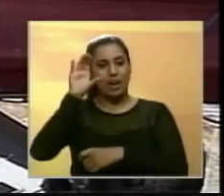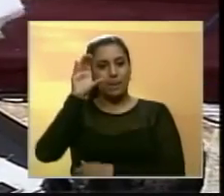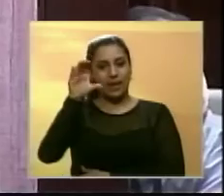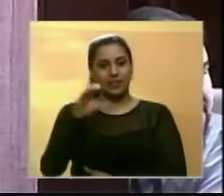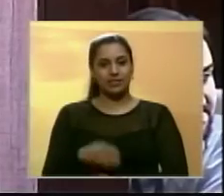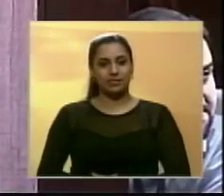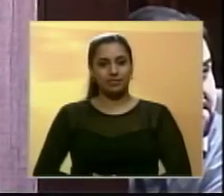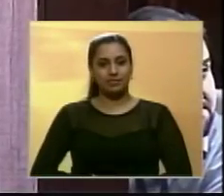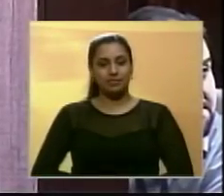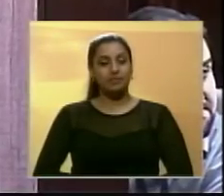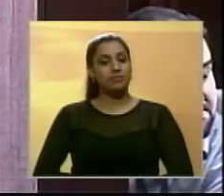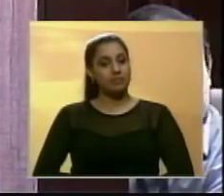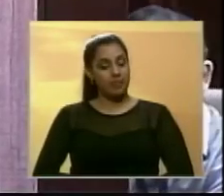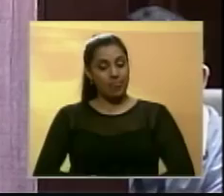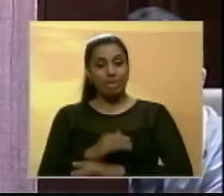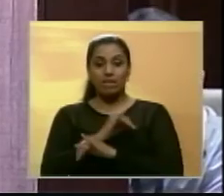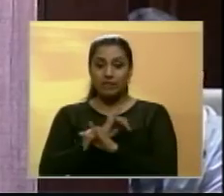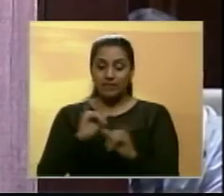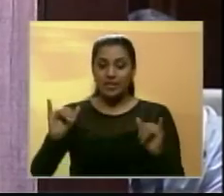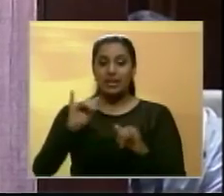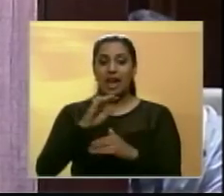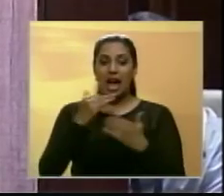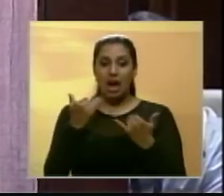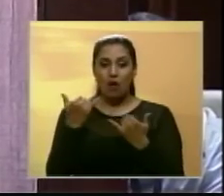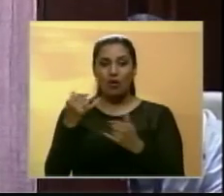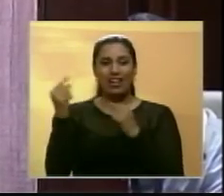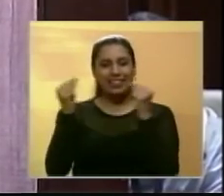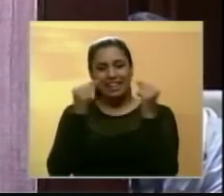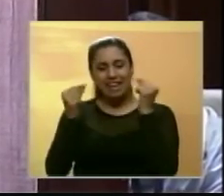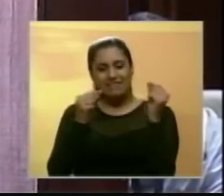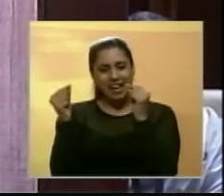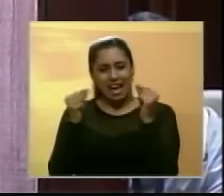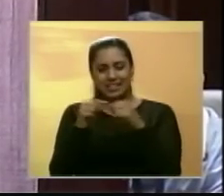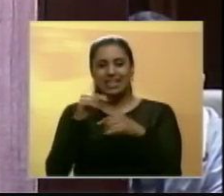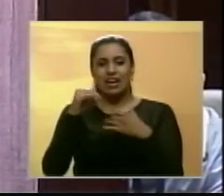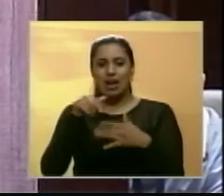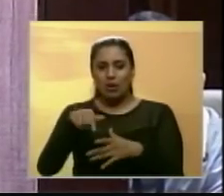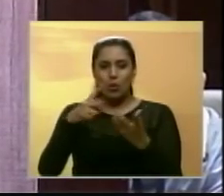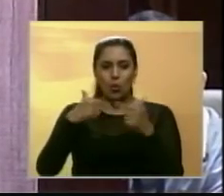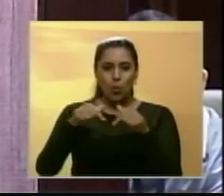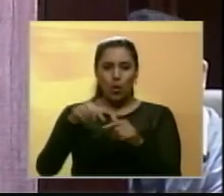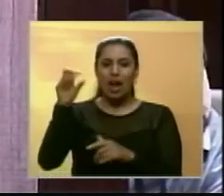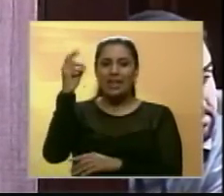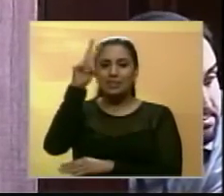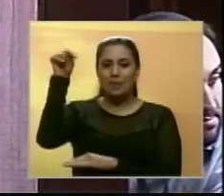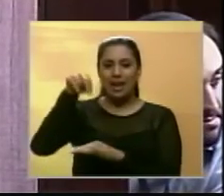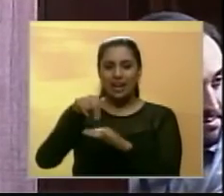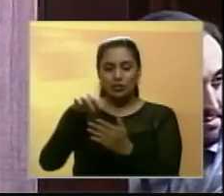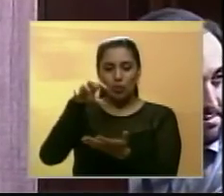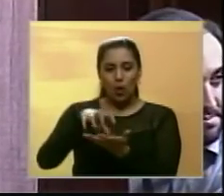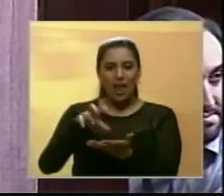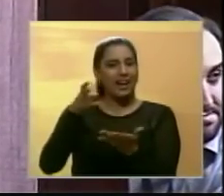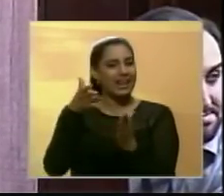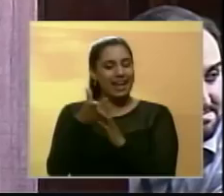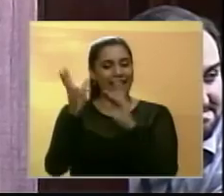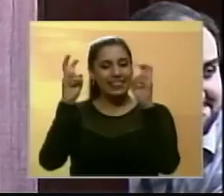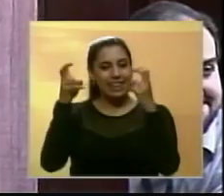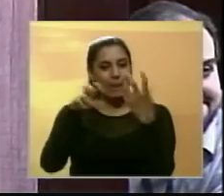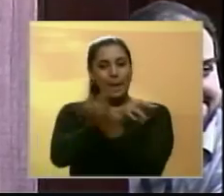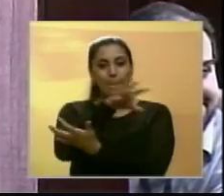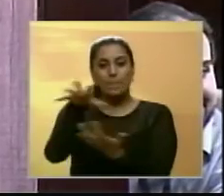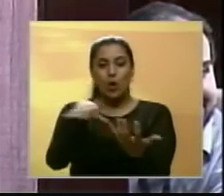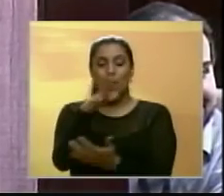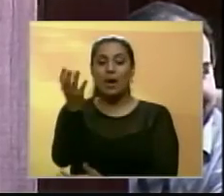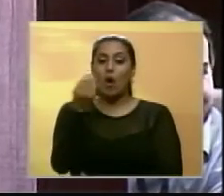patria. Bien, es parte entonces del debate que se está realizando en este momento en la Asamblea Nacional. El tema es la